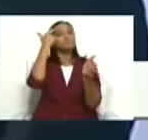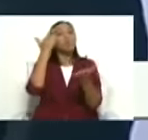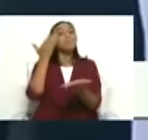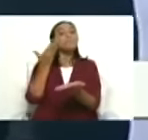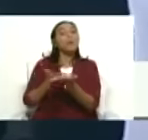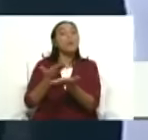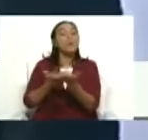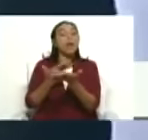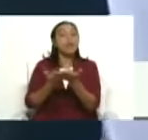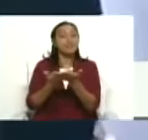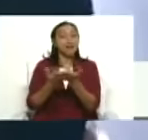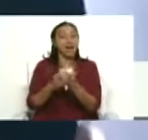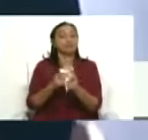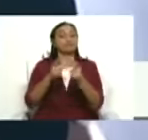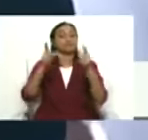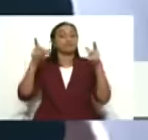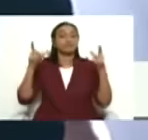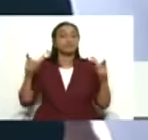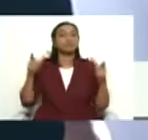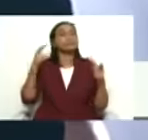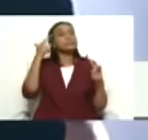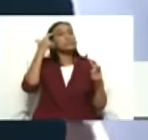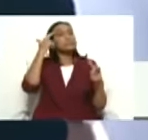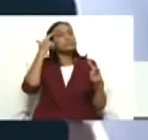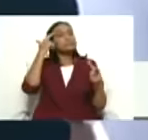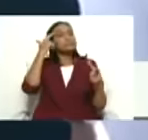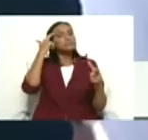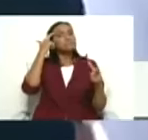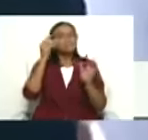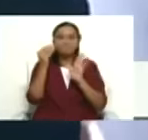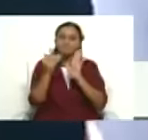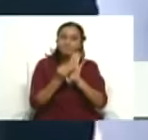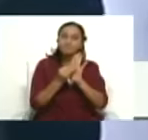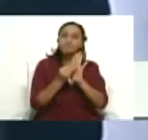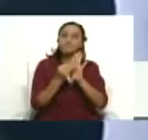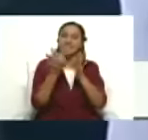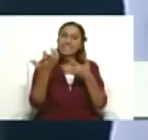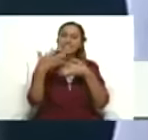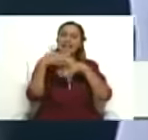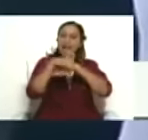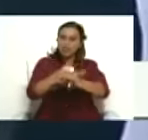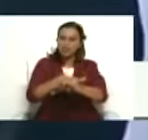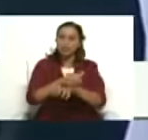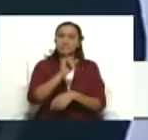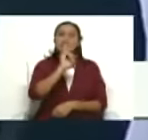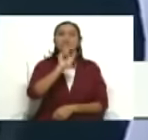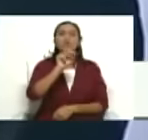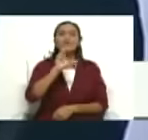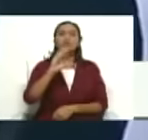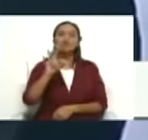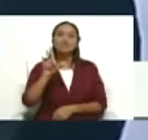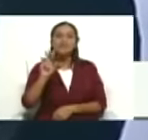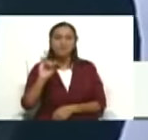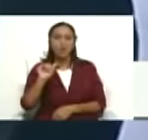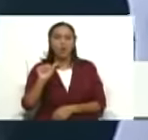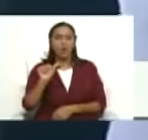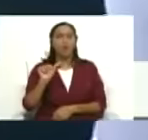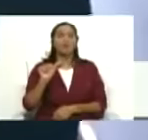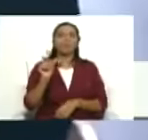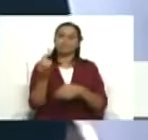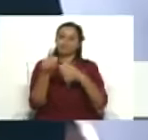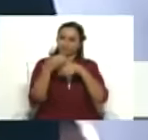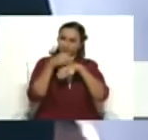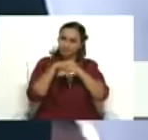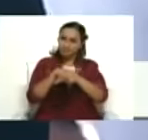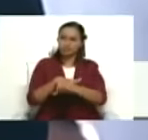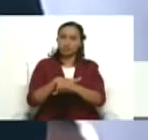hacer más inclusivo lo que ya se había iniciado y que produjo un